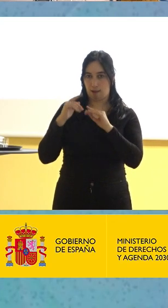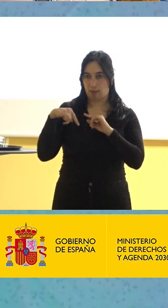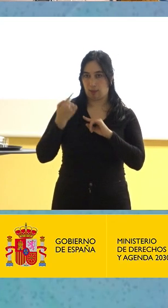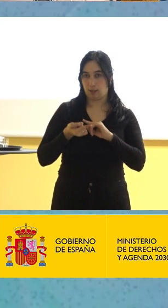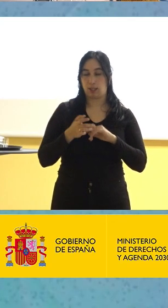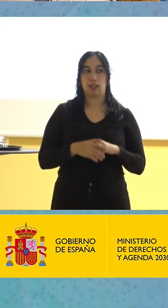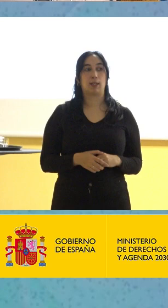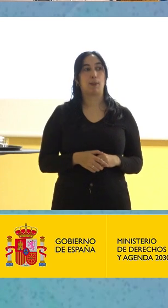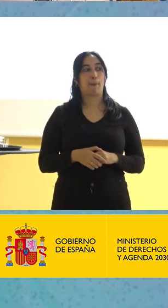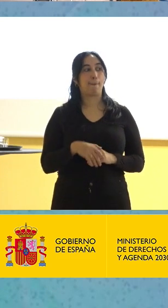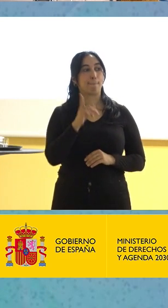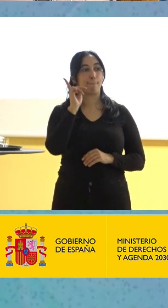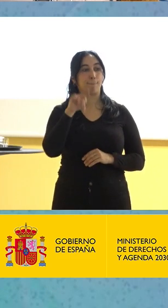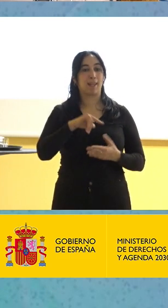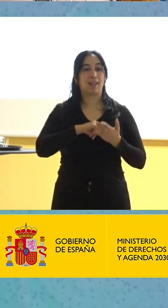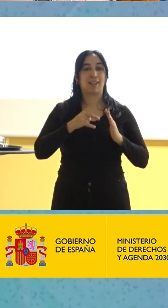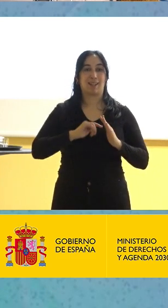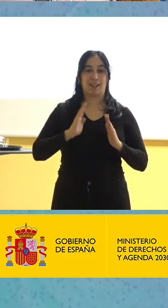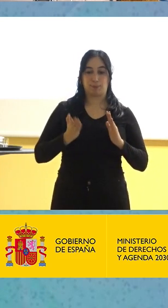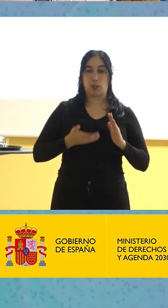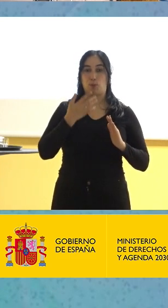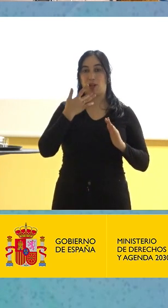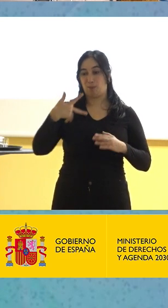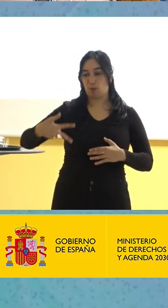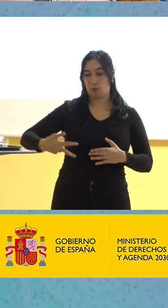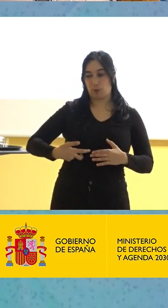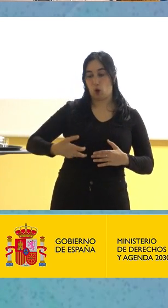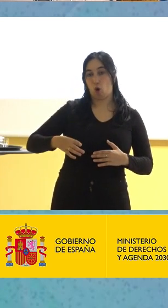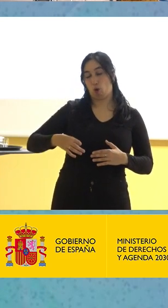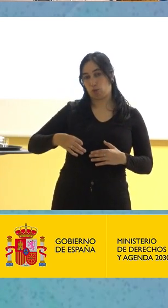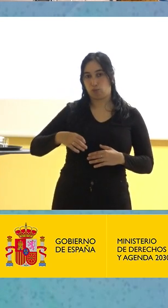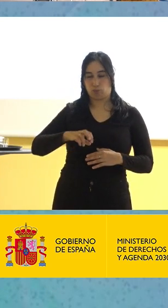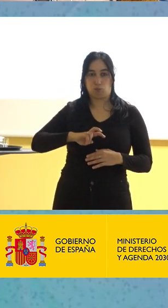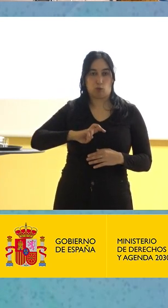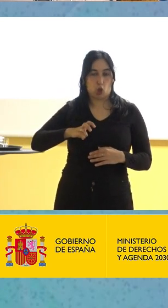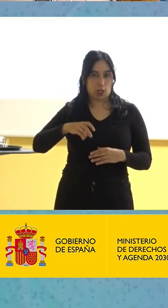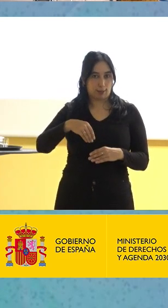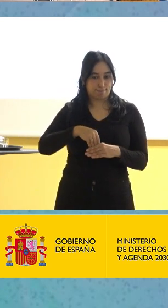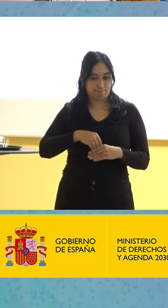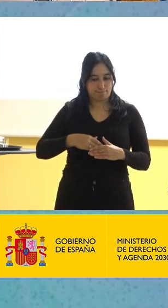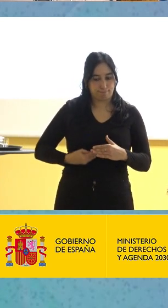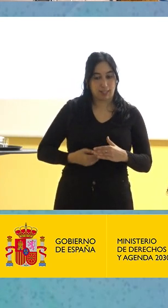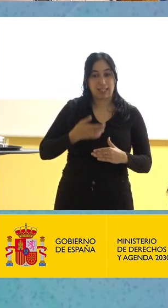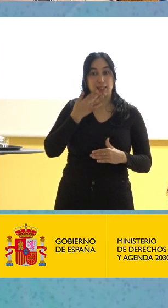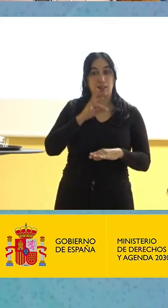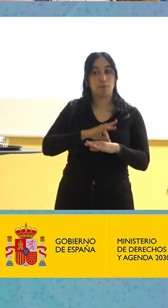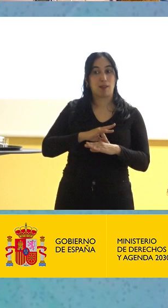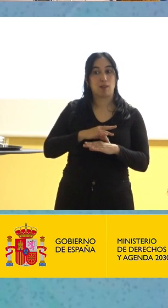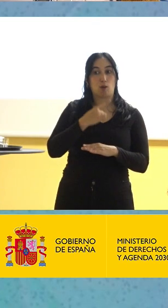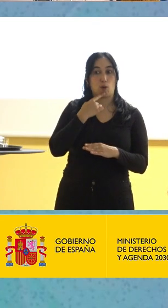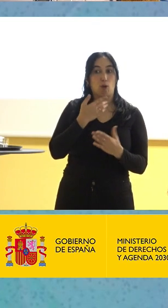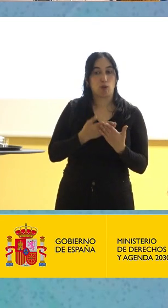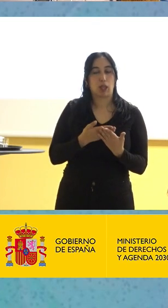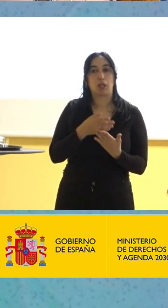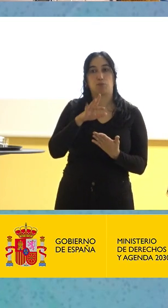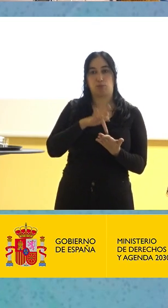Y asimismo, las técnicas invasivas como la miocentesis o la biopsia coreal sí que se aplican bajo indicación médica, pero